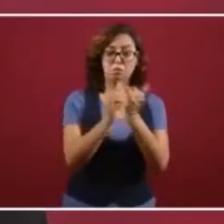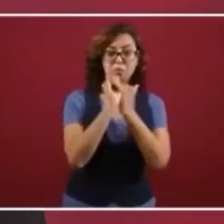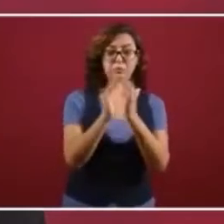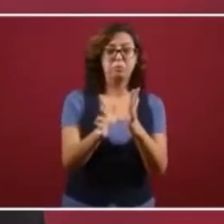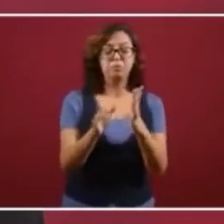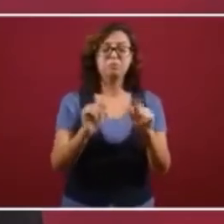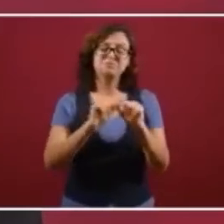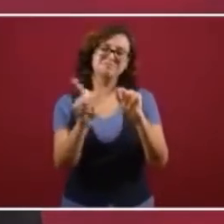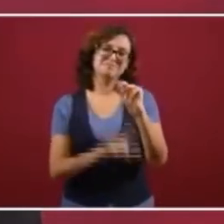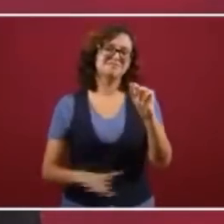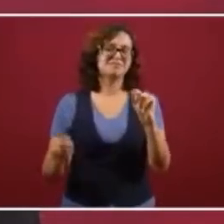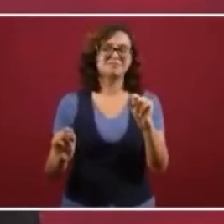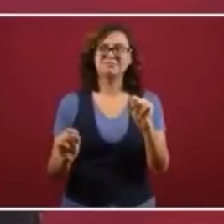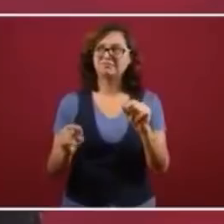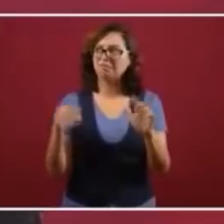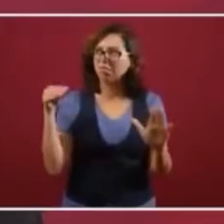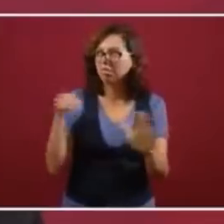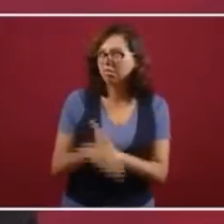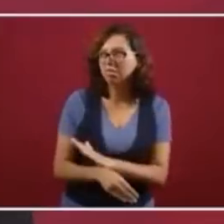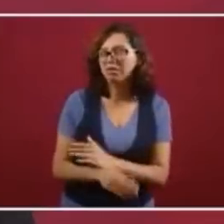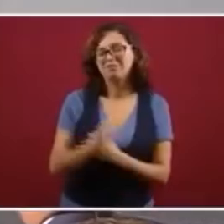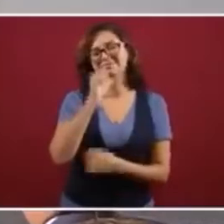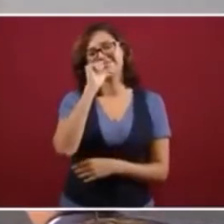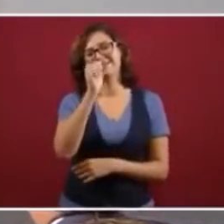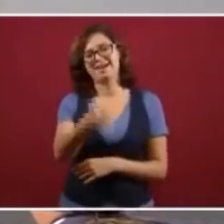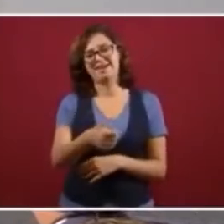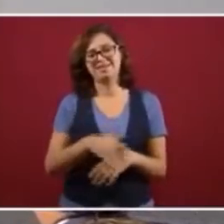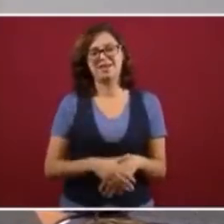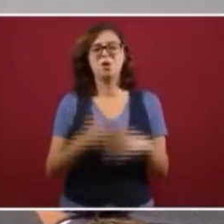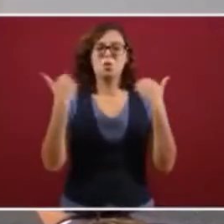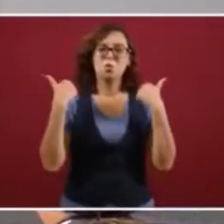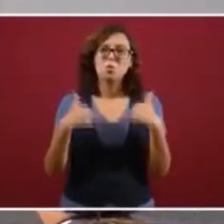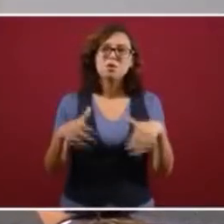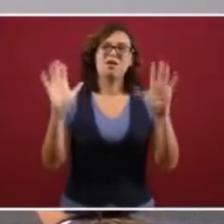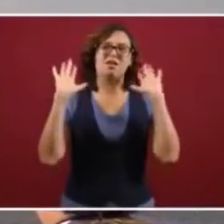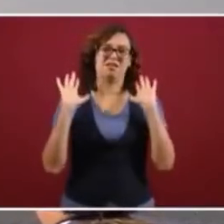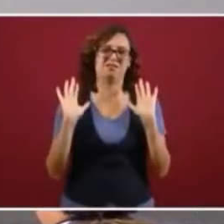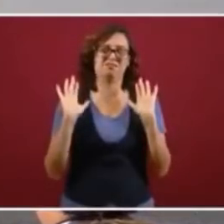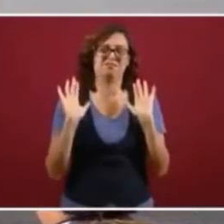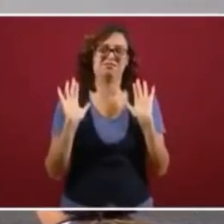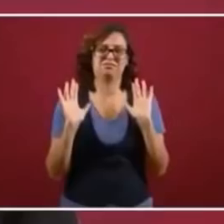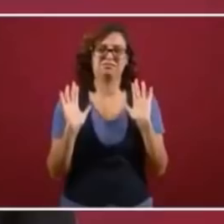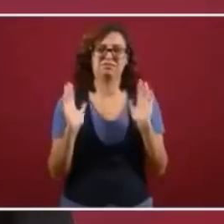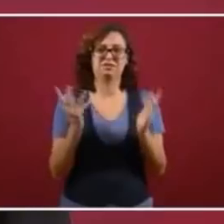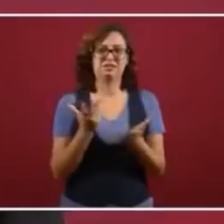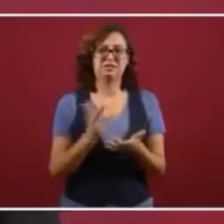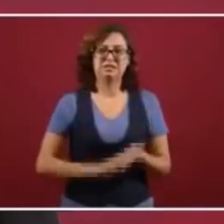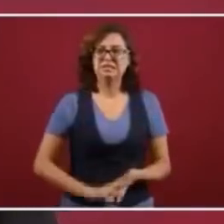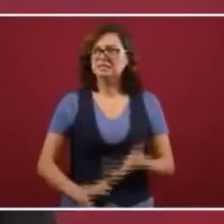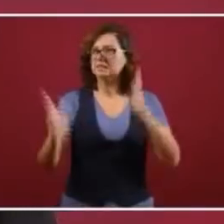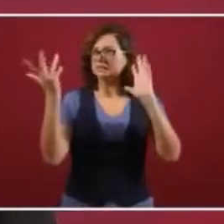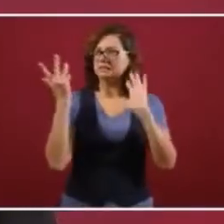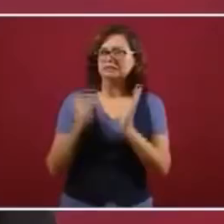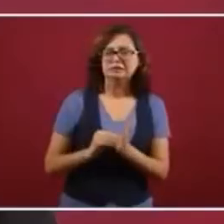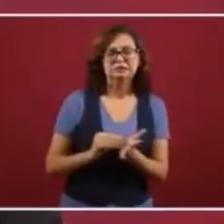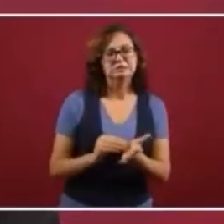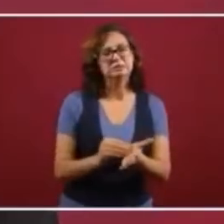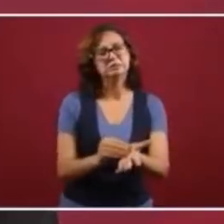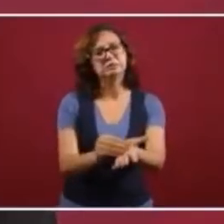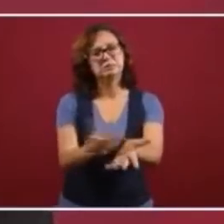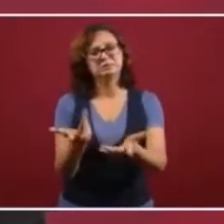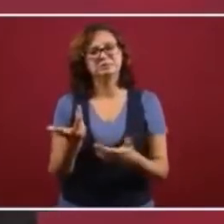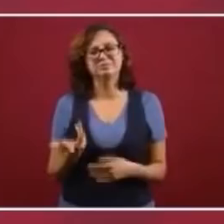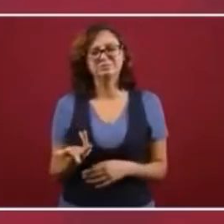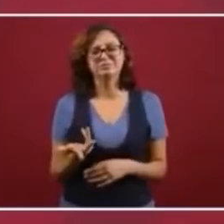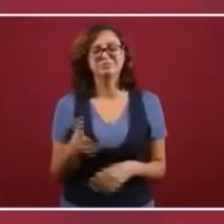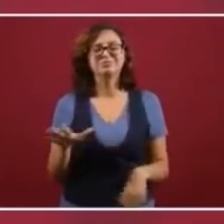país. Y no hubiese habido la violencia que hasta ahora estamos padeciendo. Porque